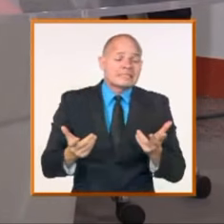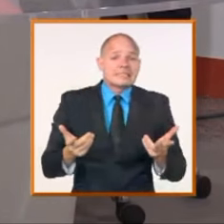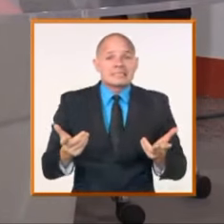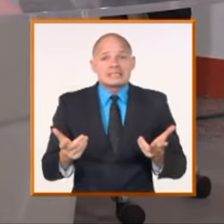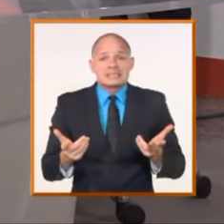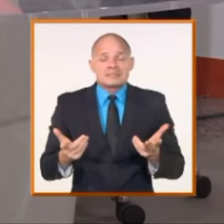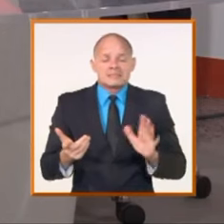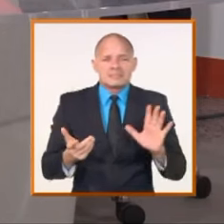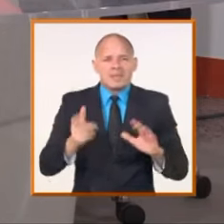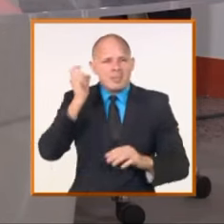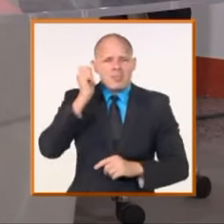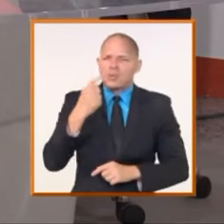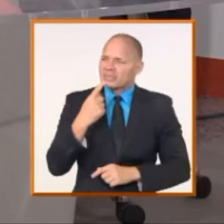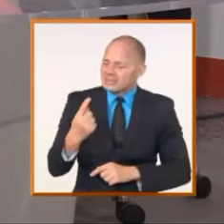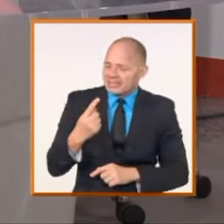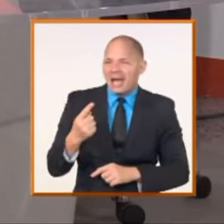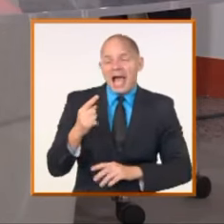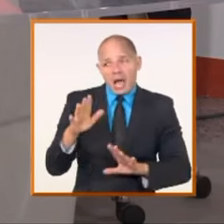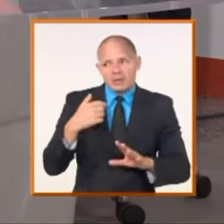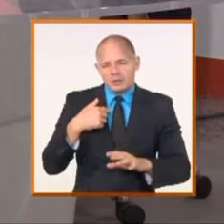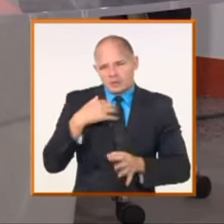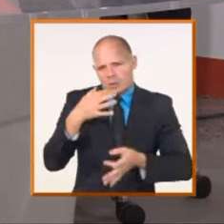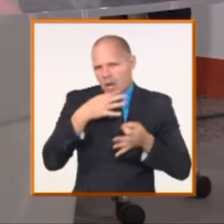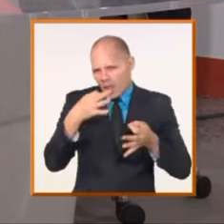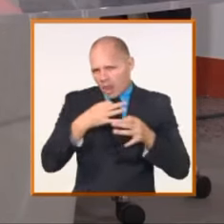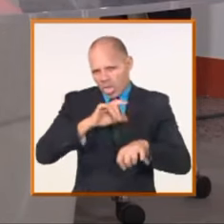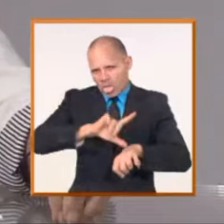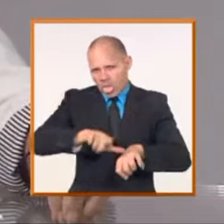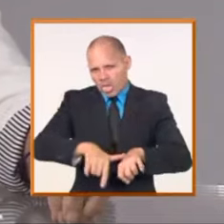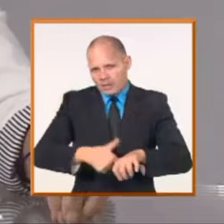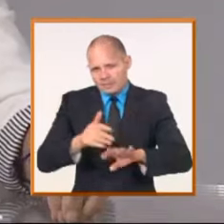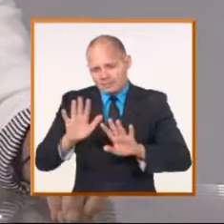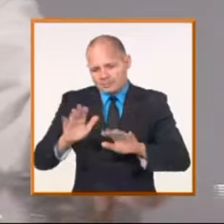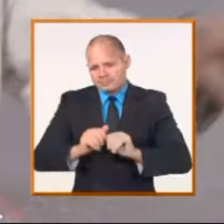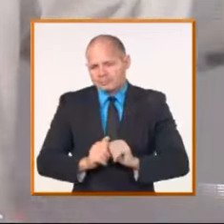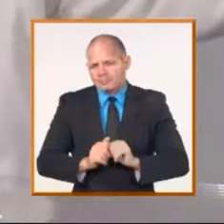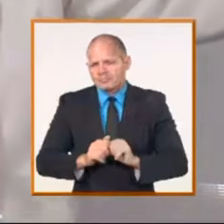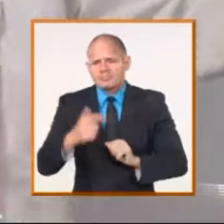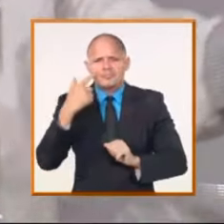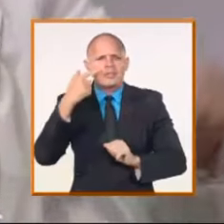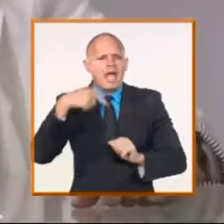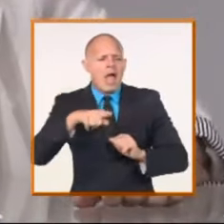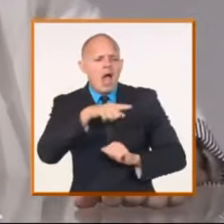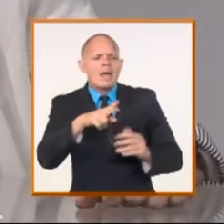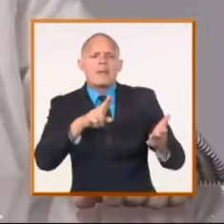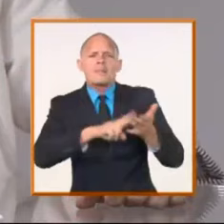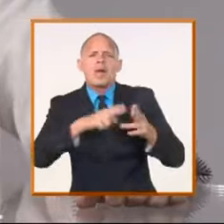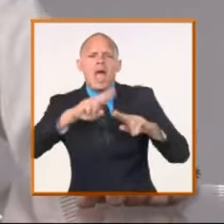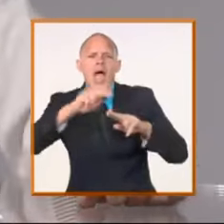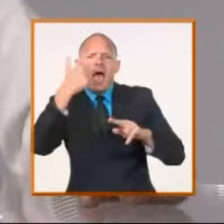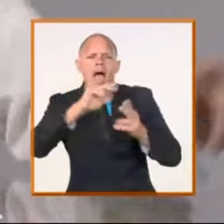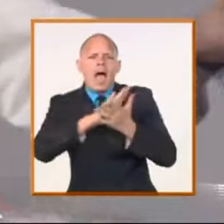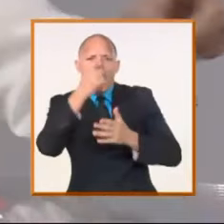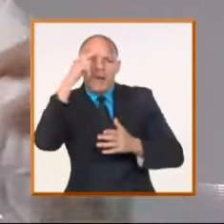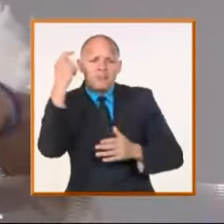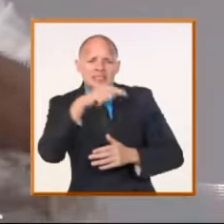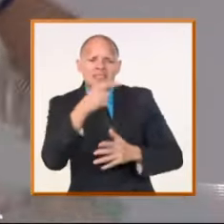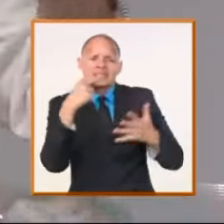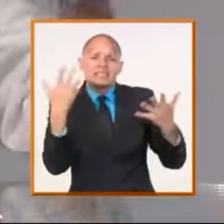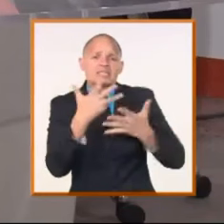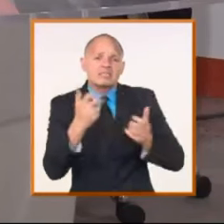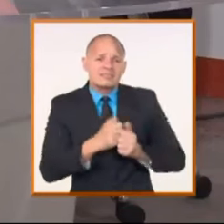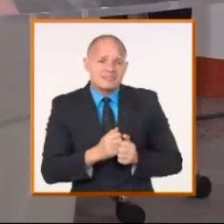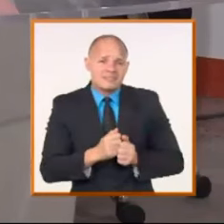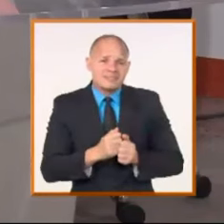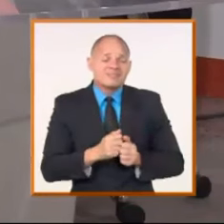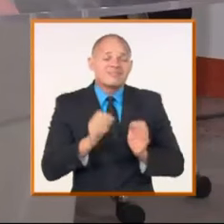para terminar, porque es verdad que me he excedido. ¿Quiénes luchan hoy en Hamas? Los hijos y los nietos de los que luchaban. Entonces, Israel,